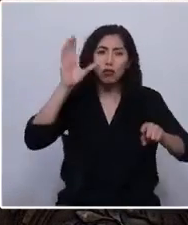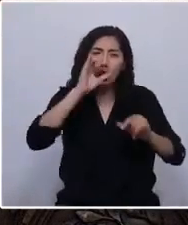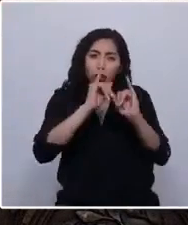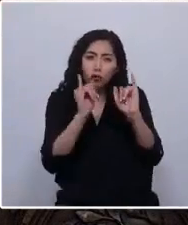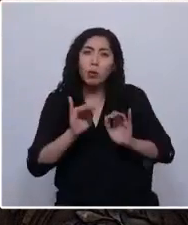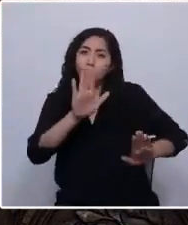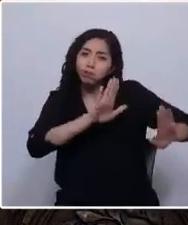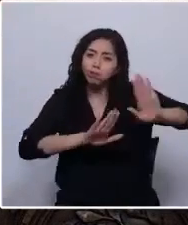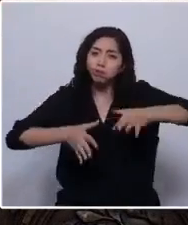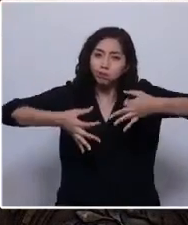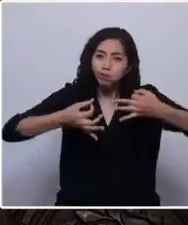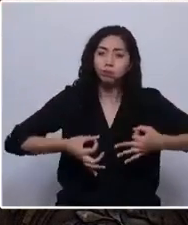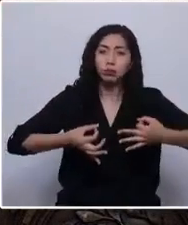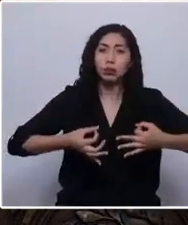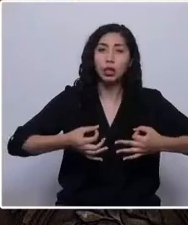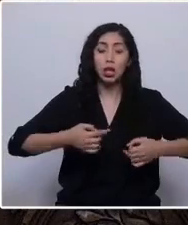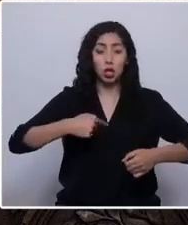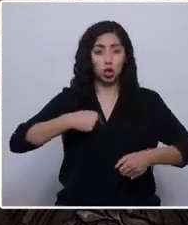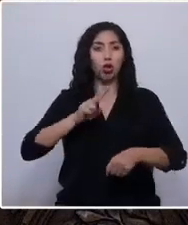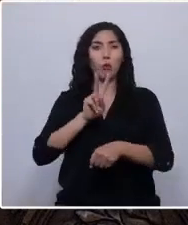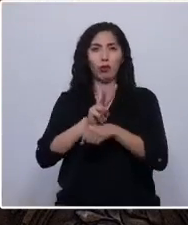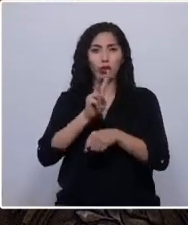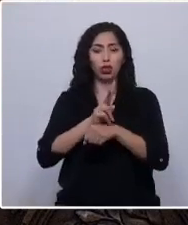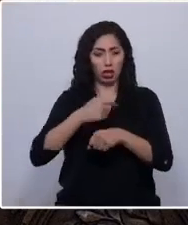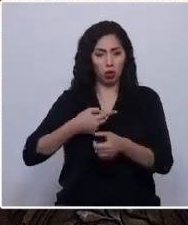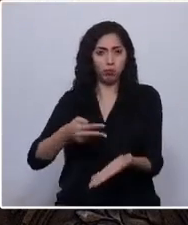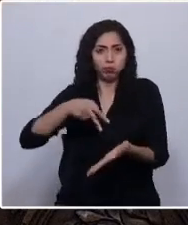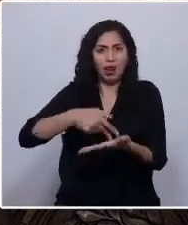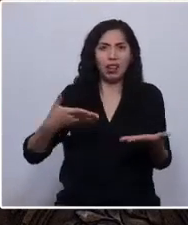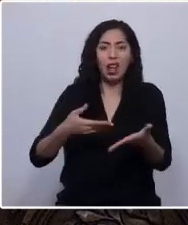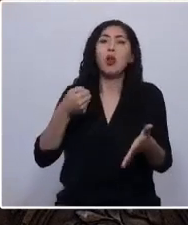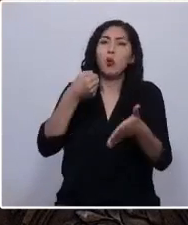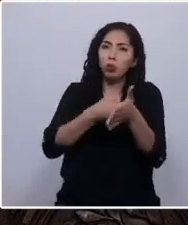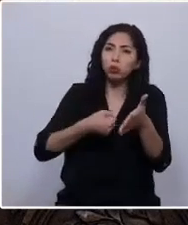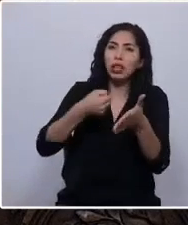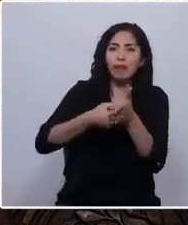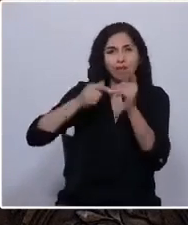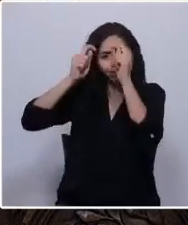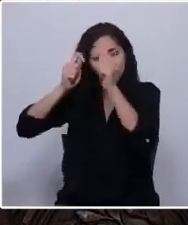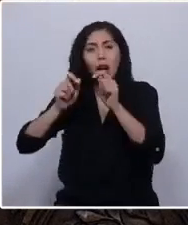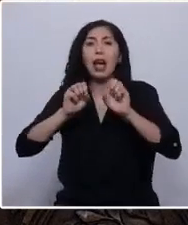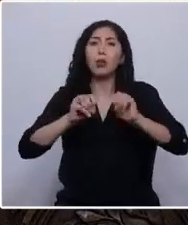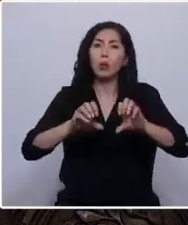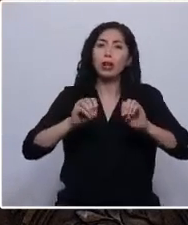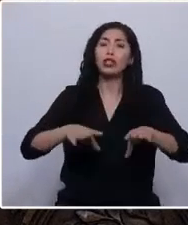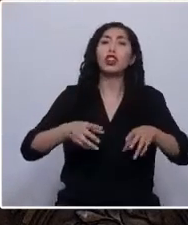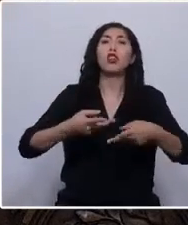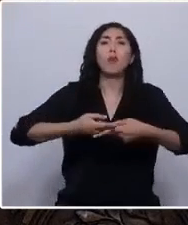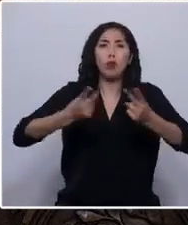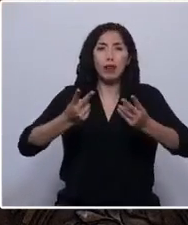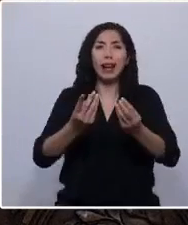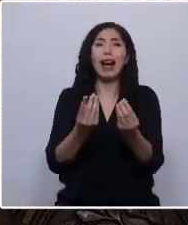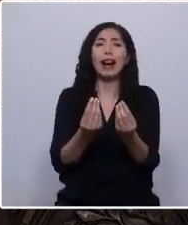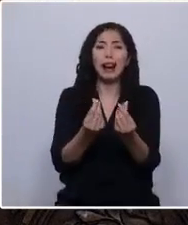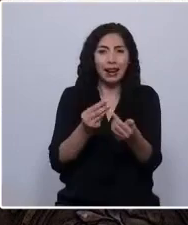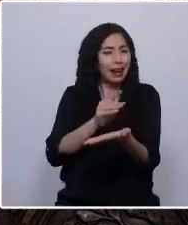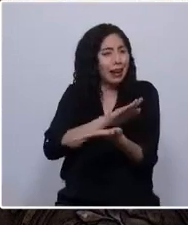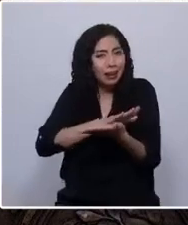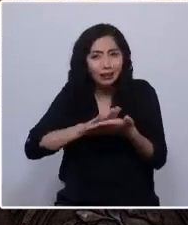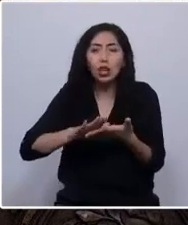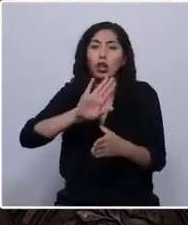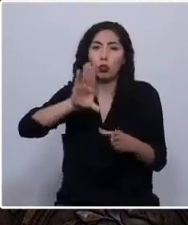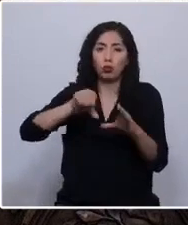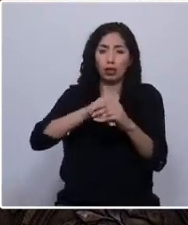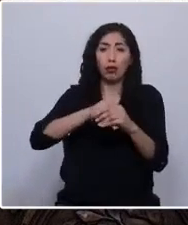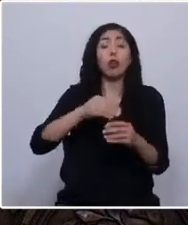protección efectiva. Como profesora, estoy aquí para luchar por reconocimiento de la educación pública gratuita, de calidad e inclusiva, y también